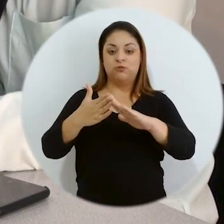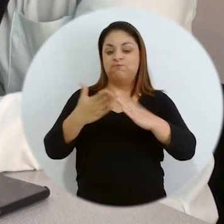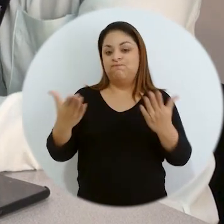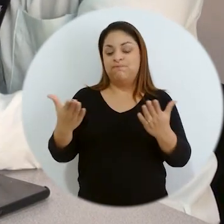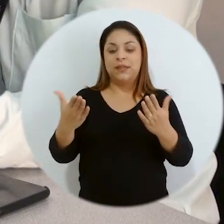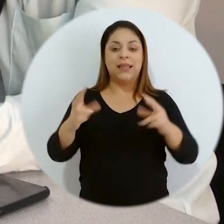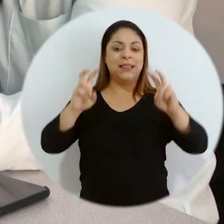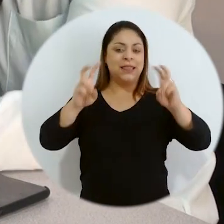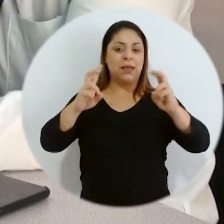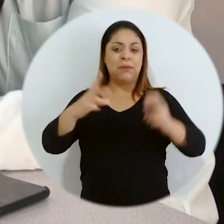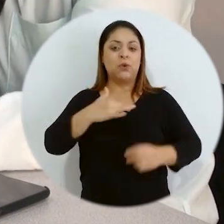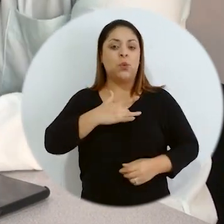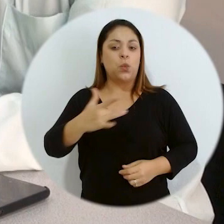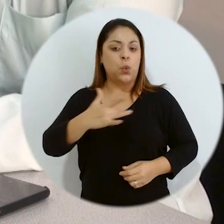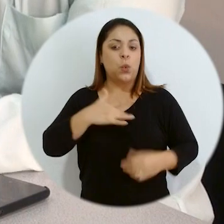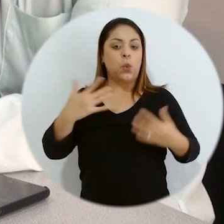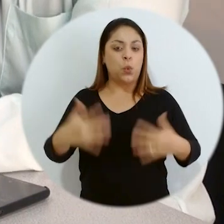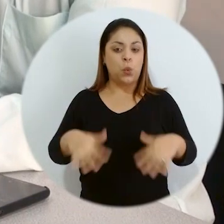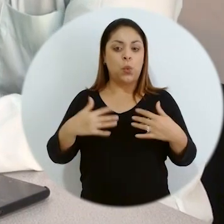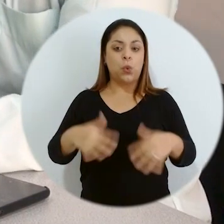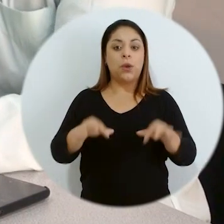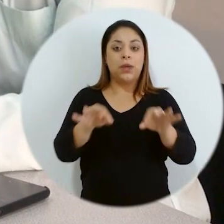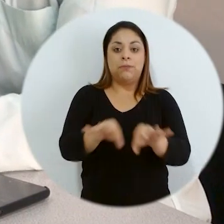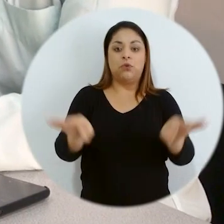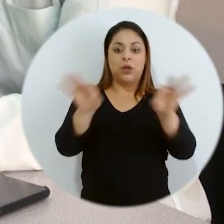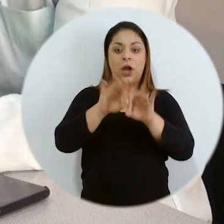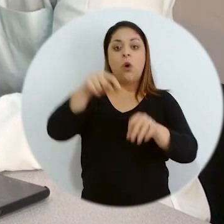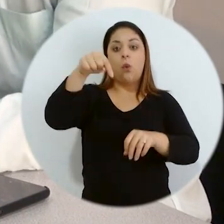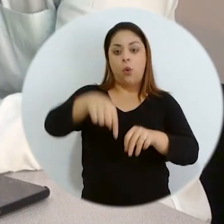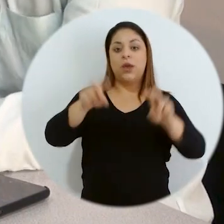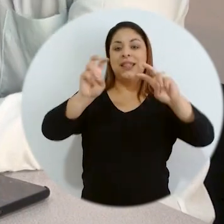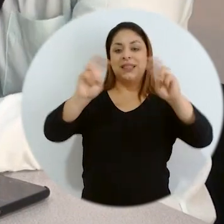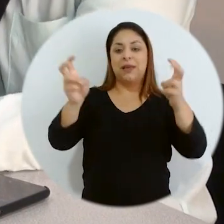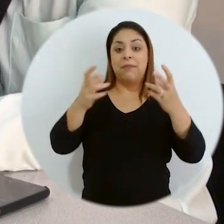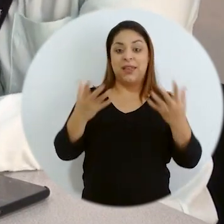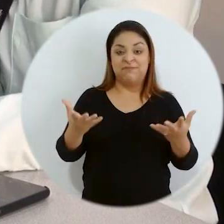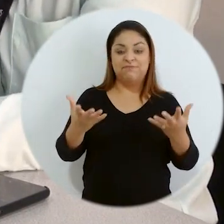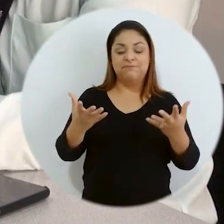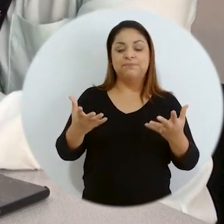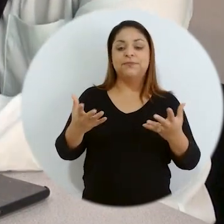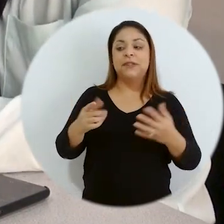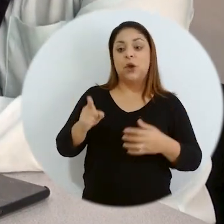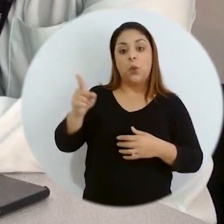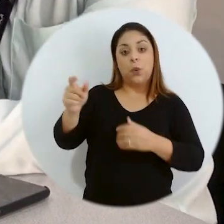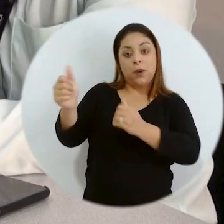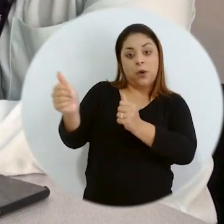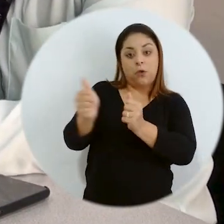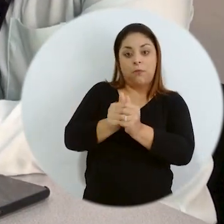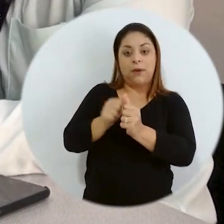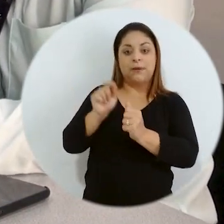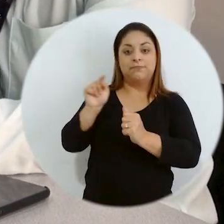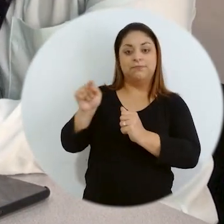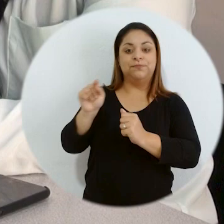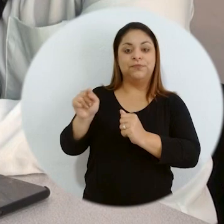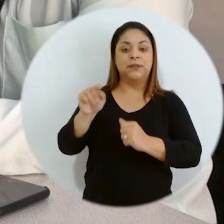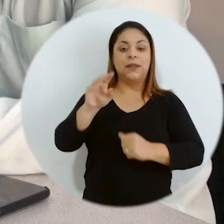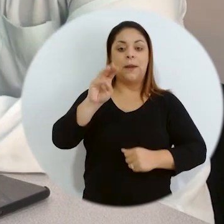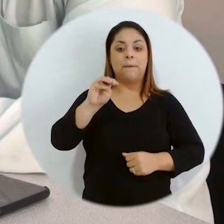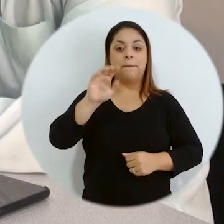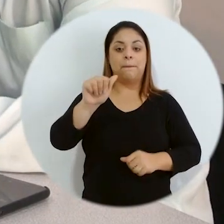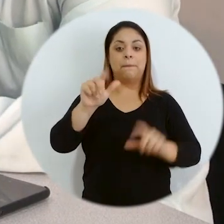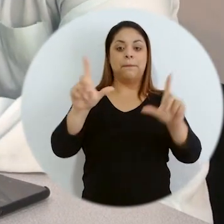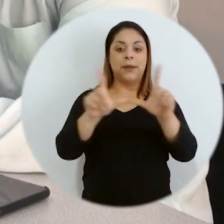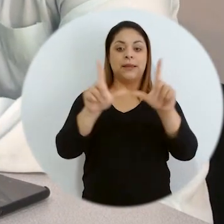temas sociales como el que nos trae justamente hoy en esta emisión de este nuevo capítulo. Hoy nos acompaña la máster